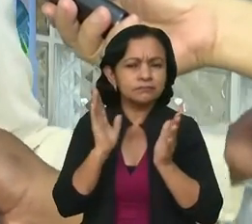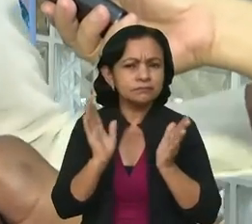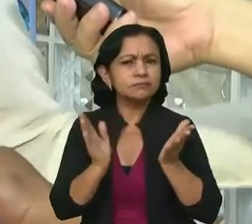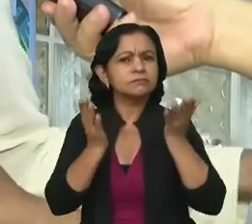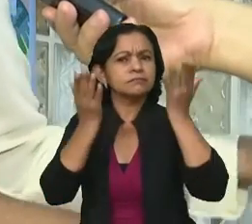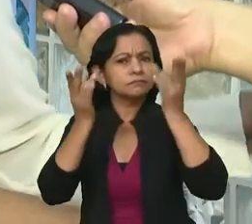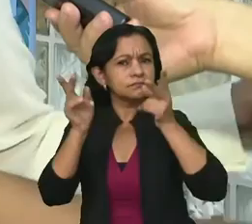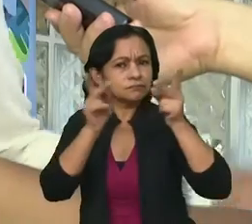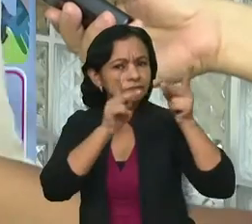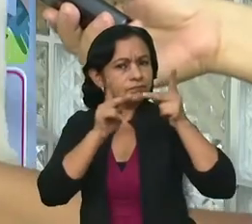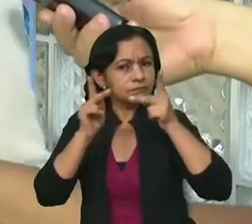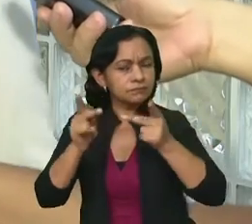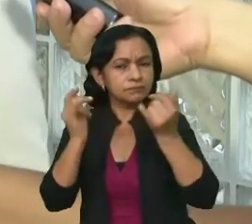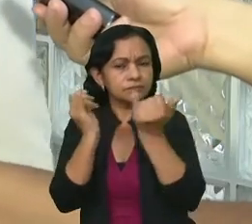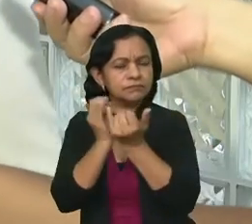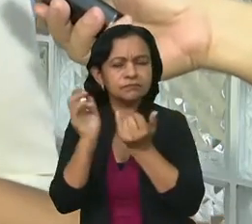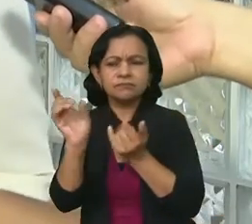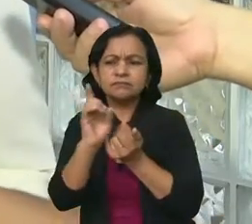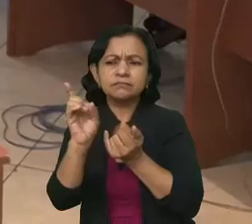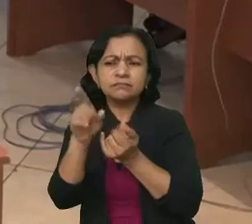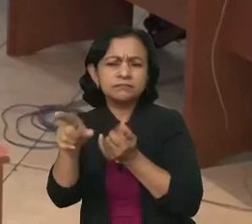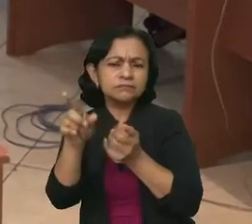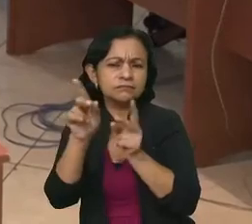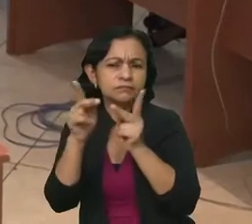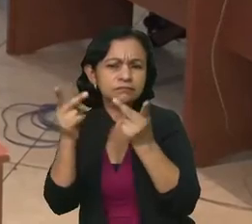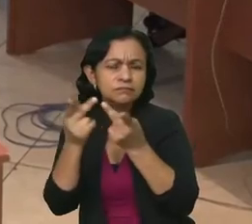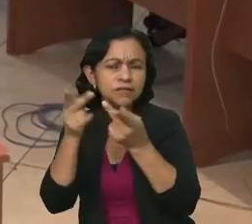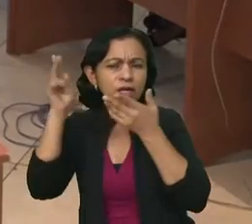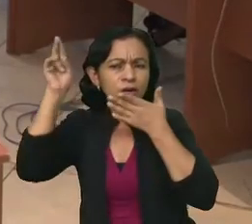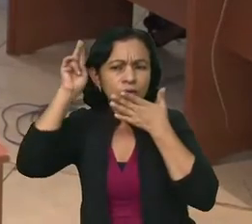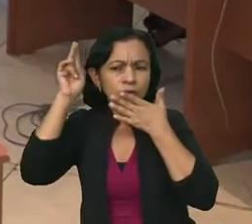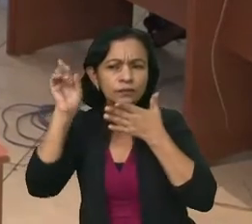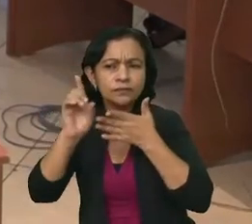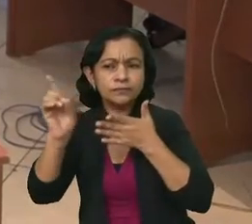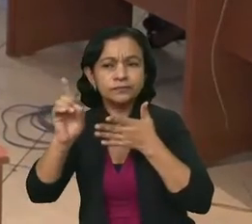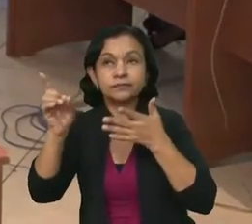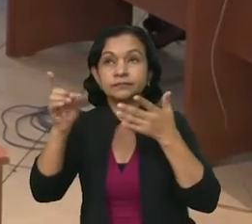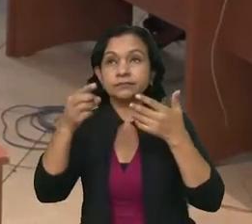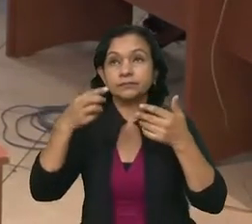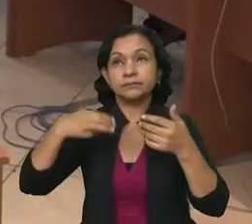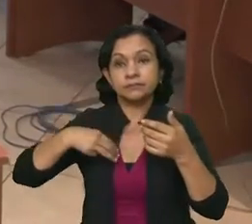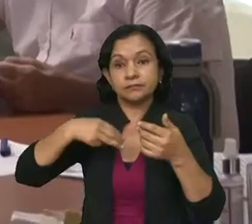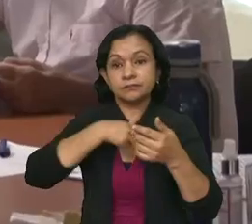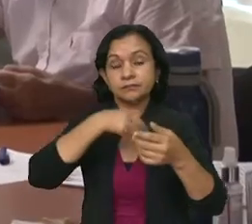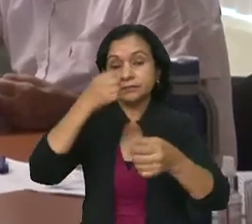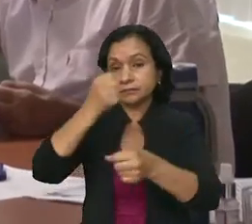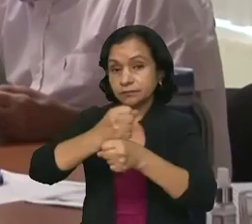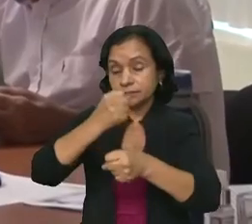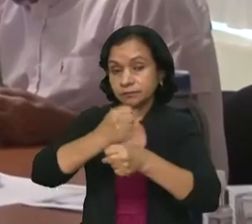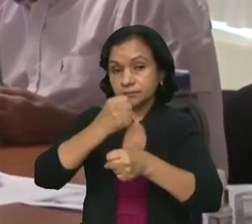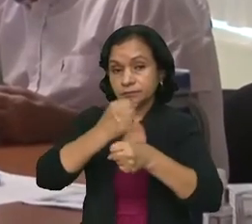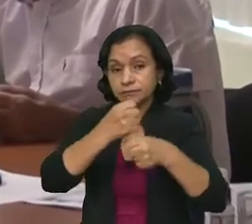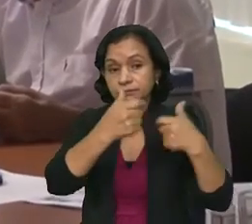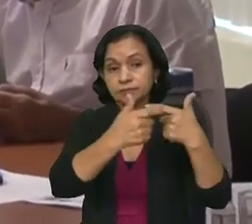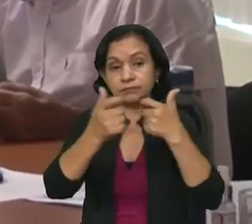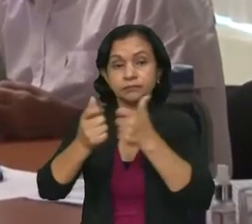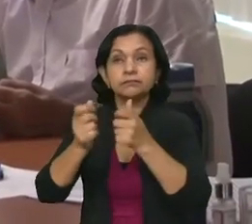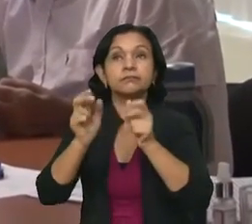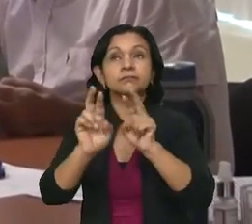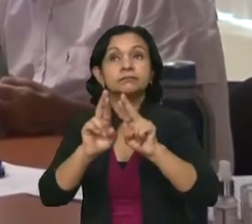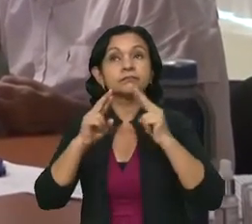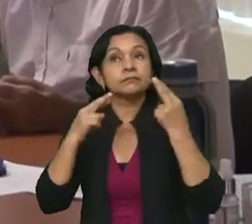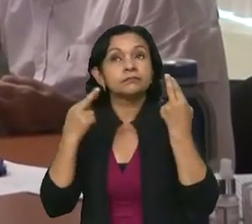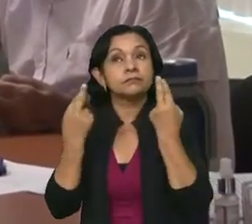a la vez también de qué pueblo somos, ¿verdad? Por otra parte, los miembros de la Comisión de Asuntos Laborales y Gremiales sostuvieron un encuentro